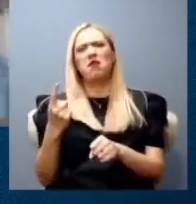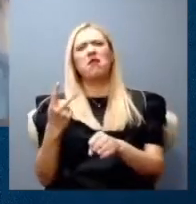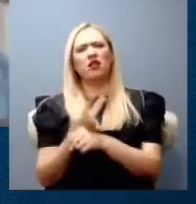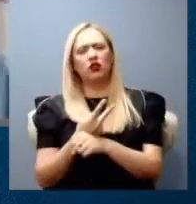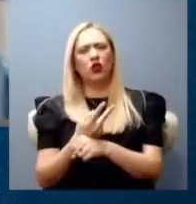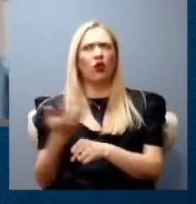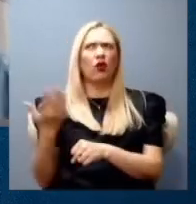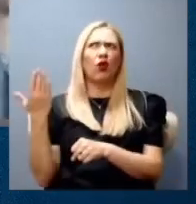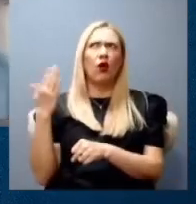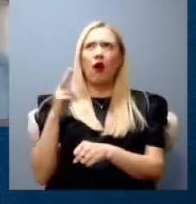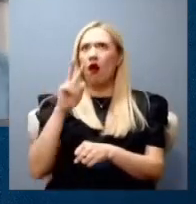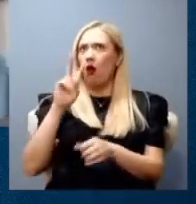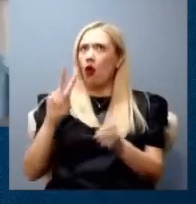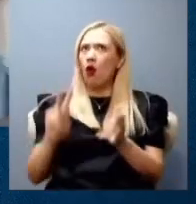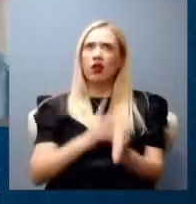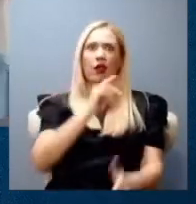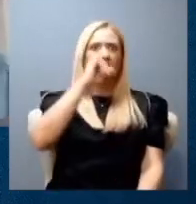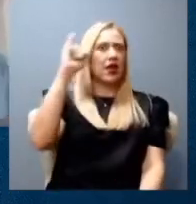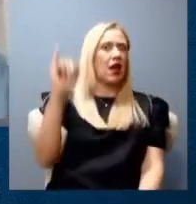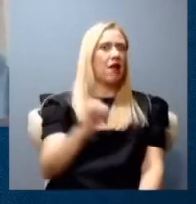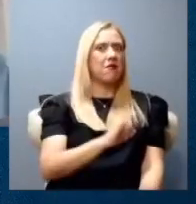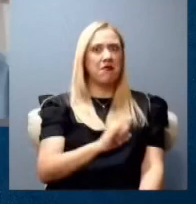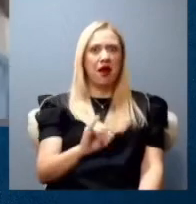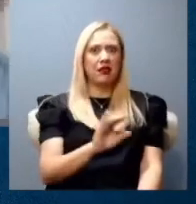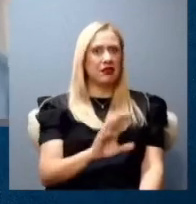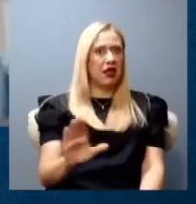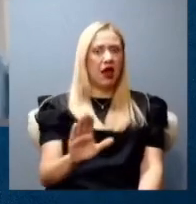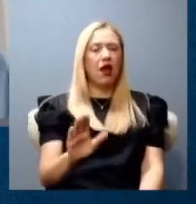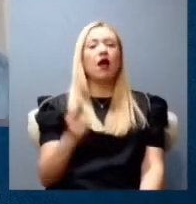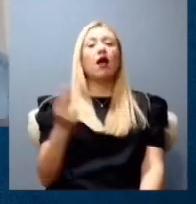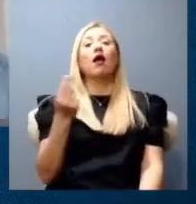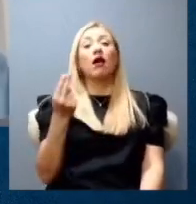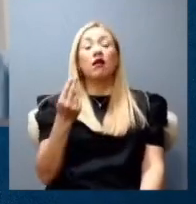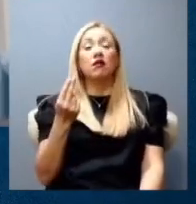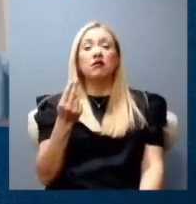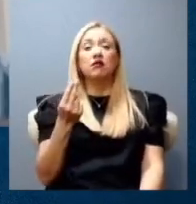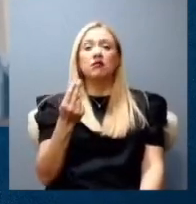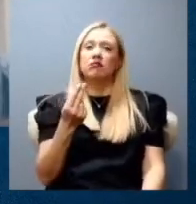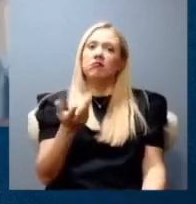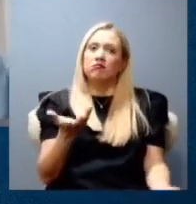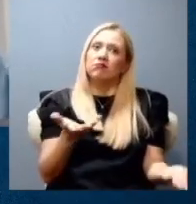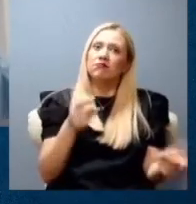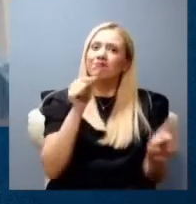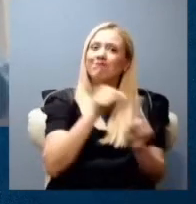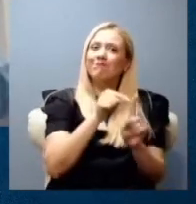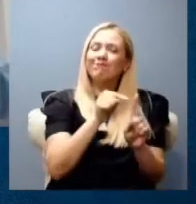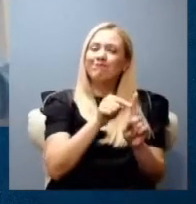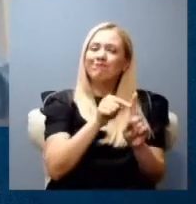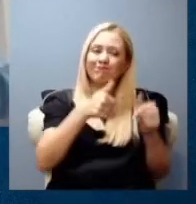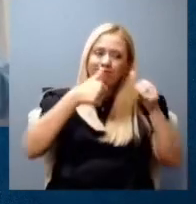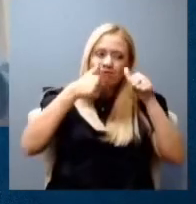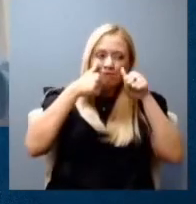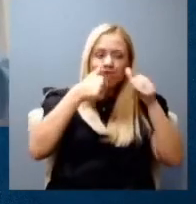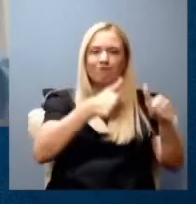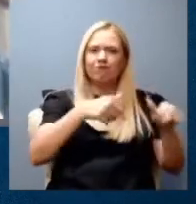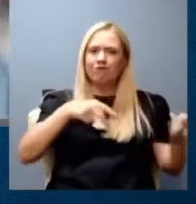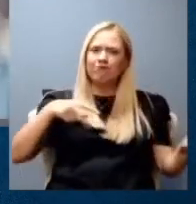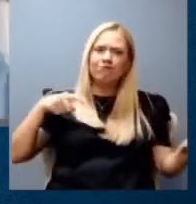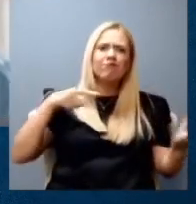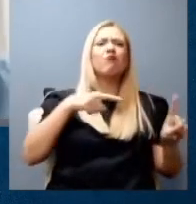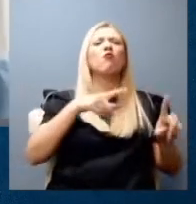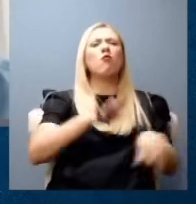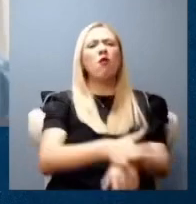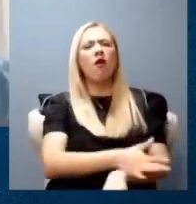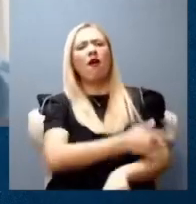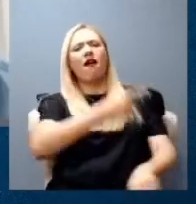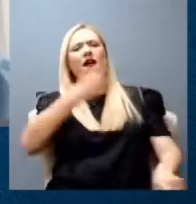no vuelva a pasar, pues tenemos que hacerle frente a esa situación y la mejor manera de hacerlo es